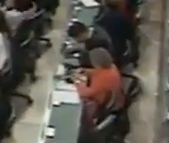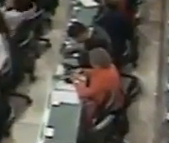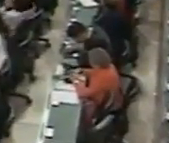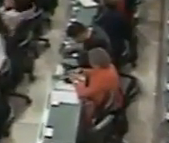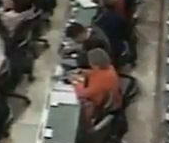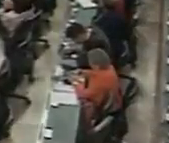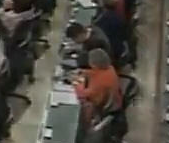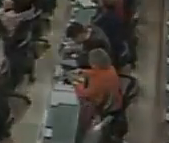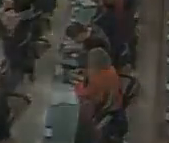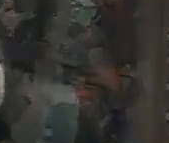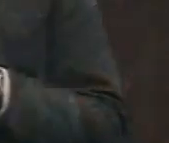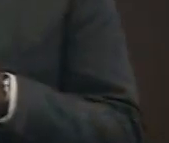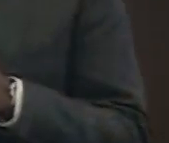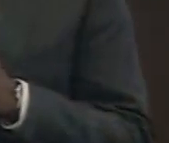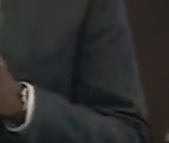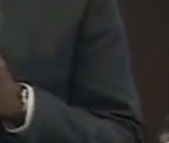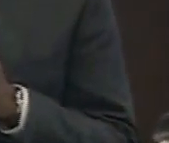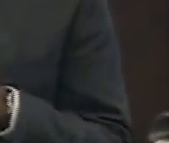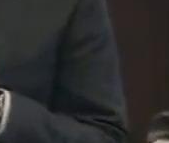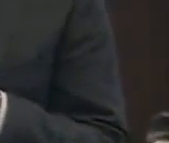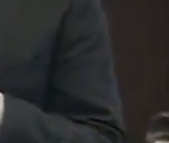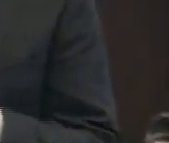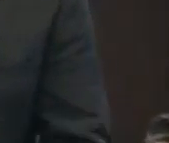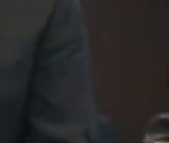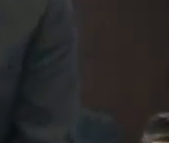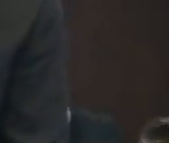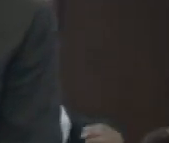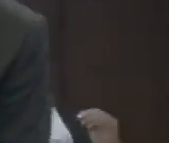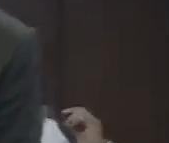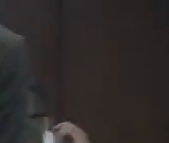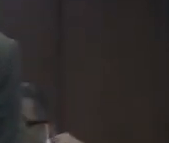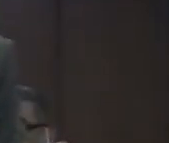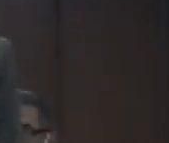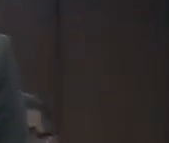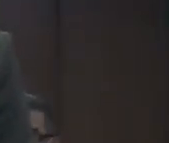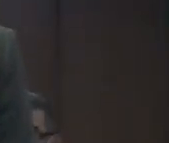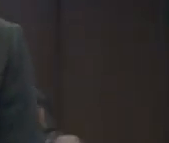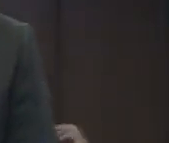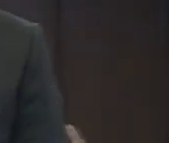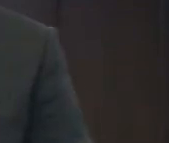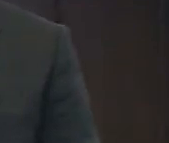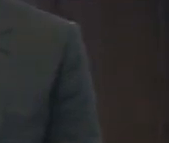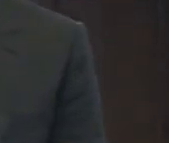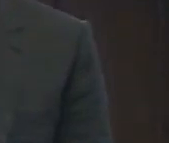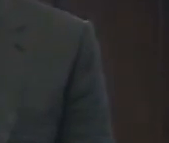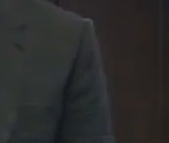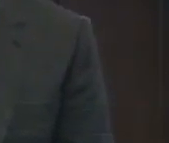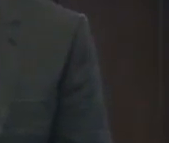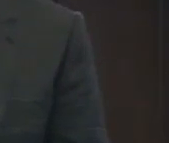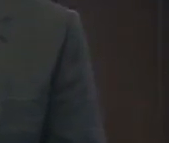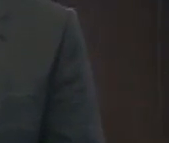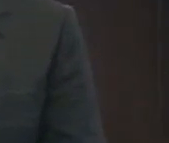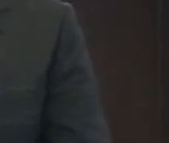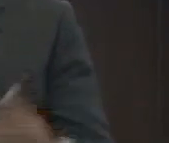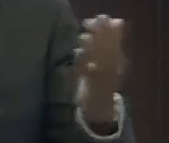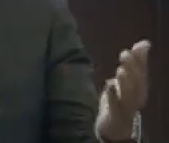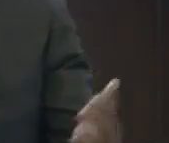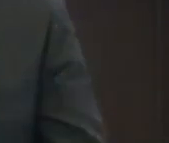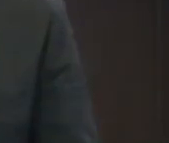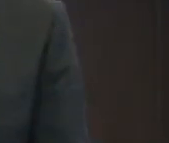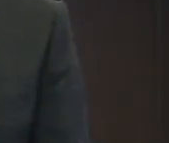este Parlamento. Quise tomar esta palabra, presidente, para saludar desde esta Asamblea al pueblo